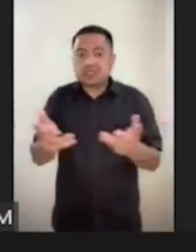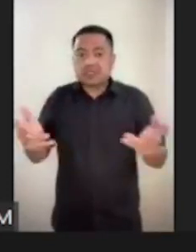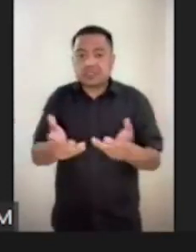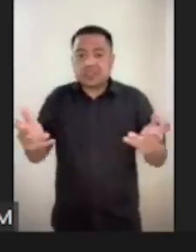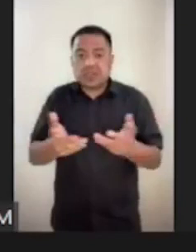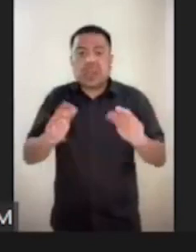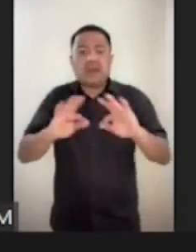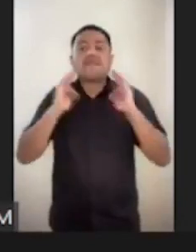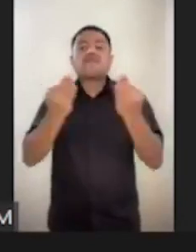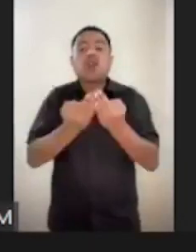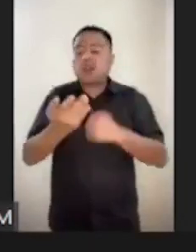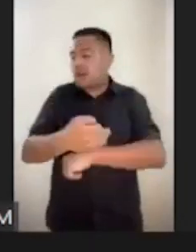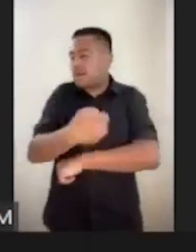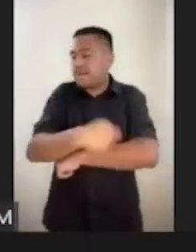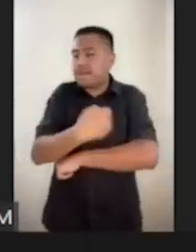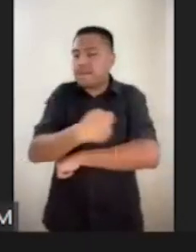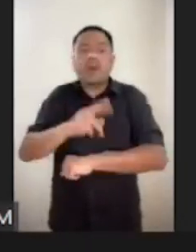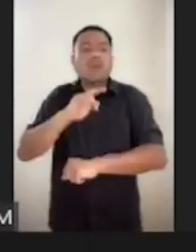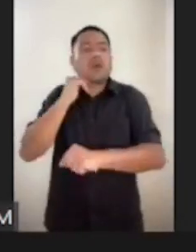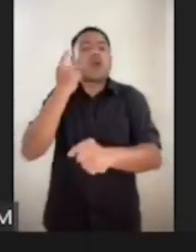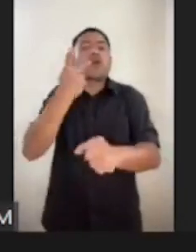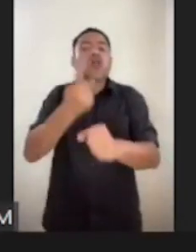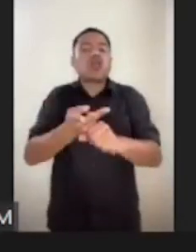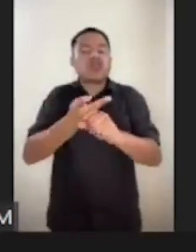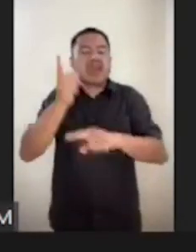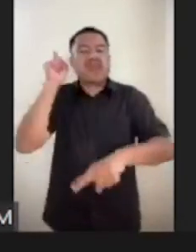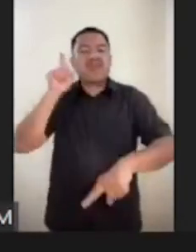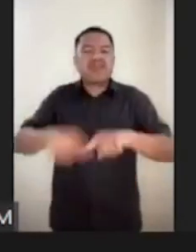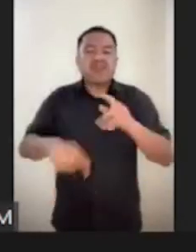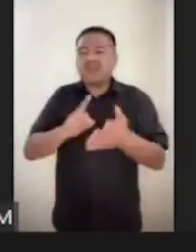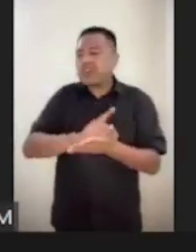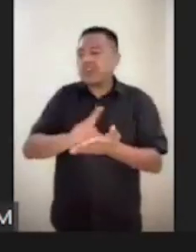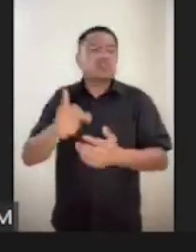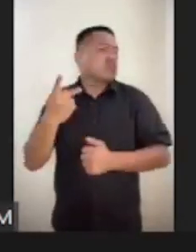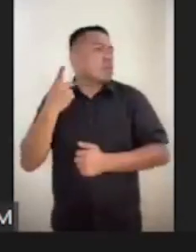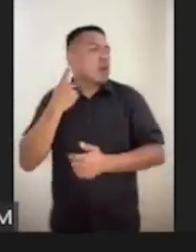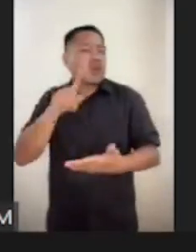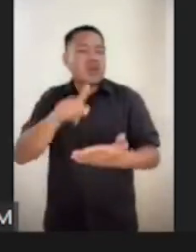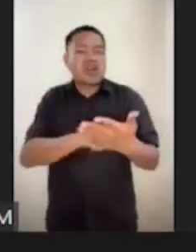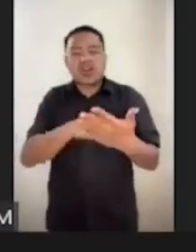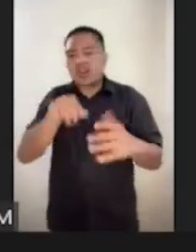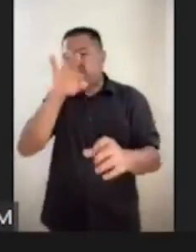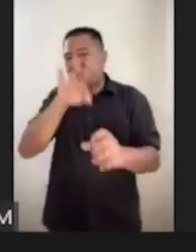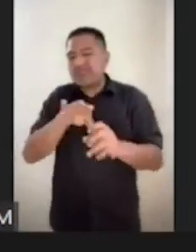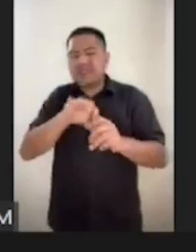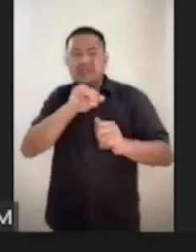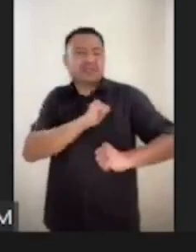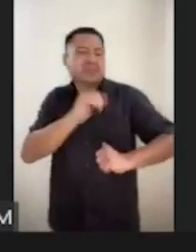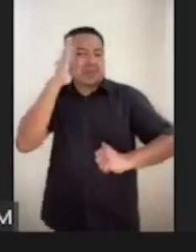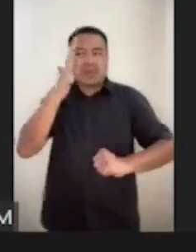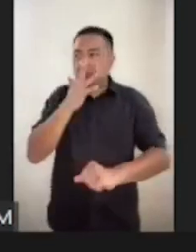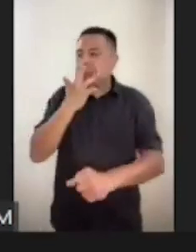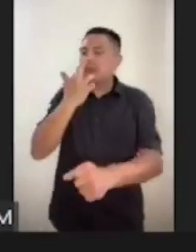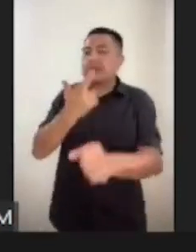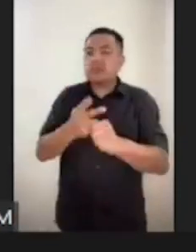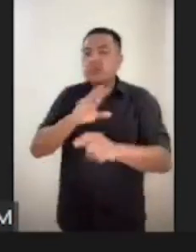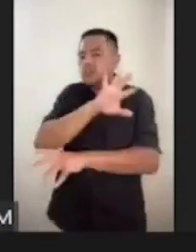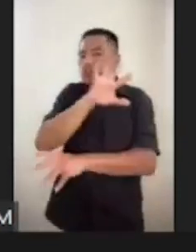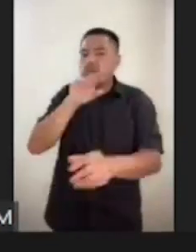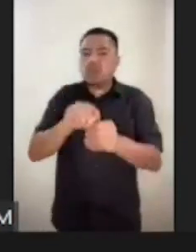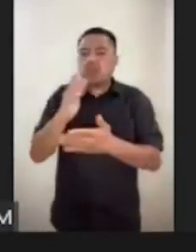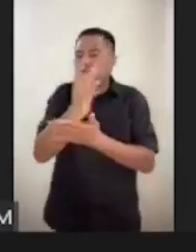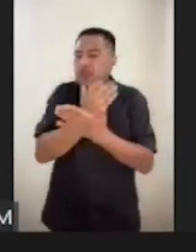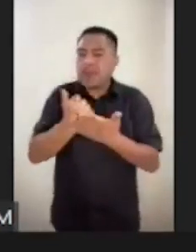forma parcial, vulnera el derecho político electoral de ejercer su cargo con todas las garantías legales